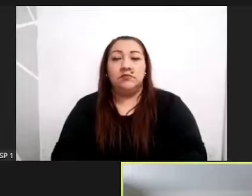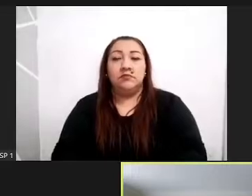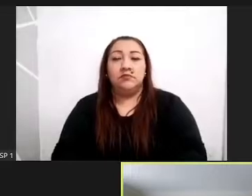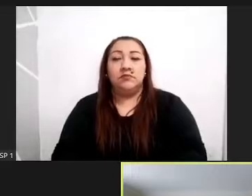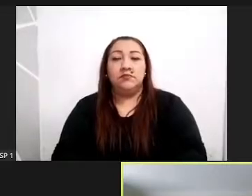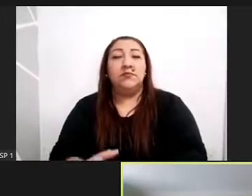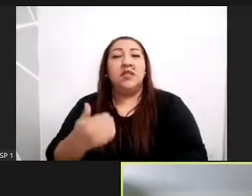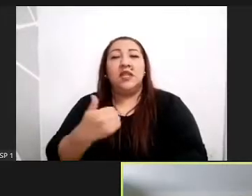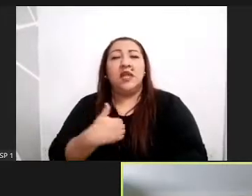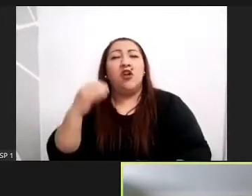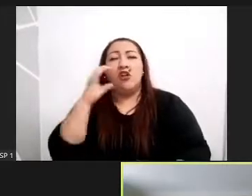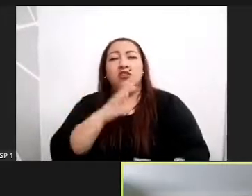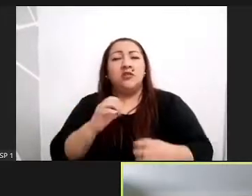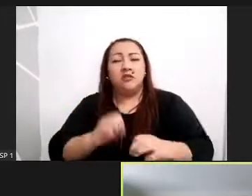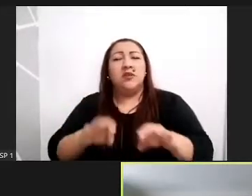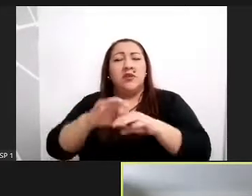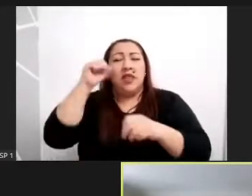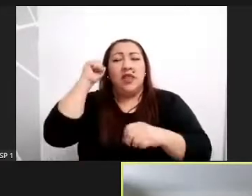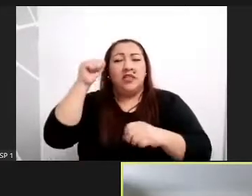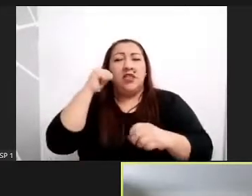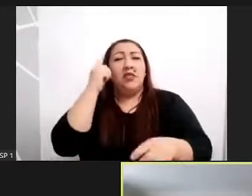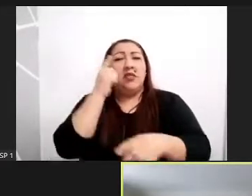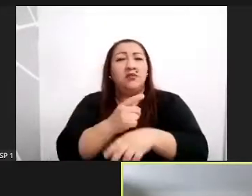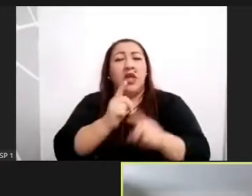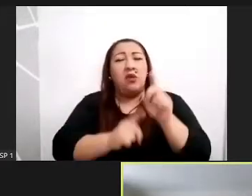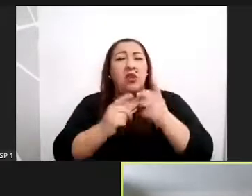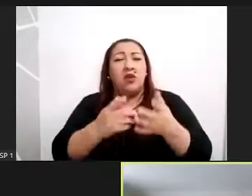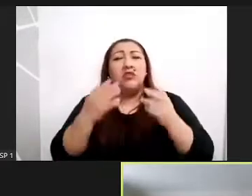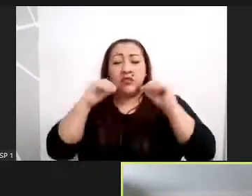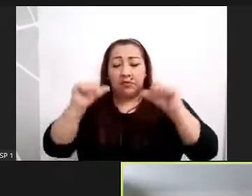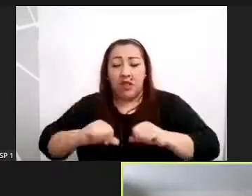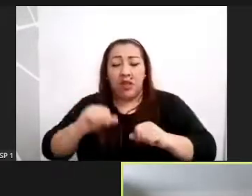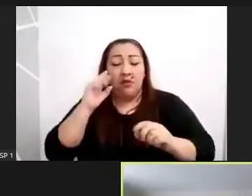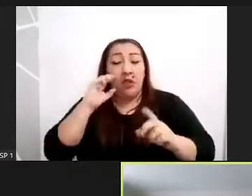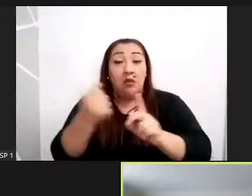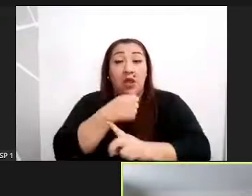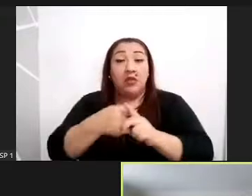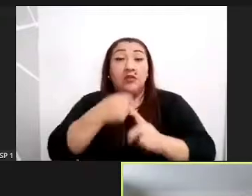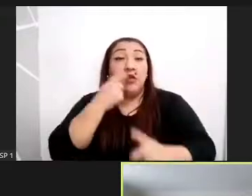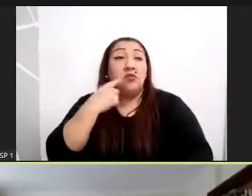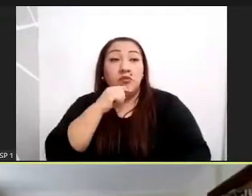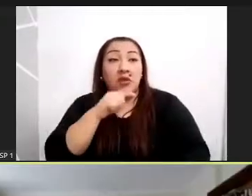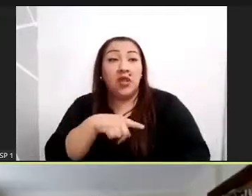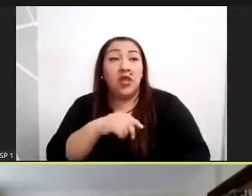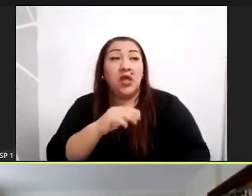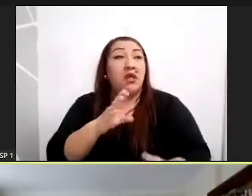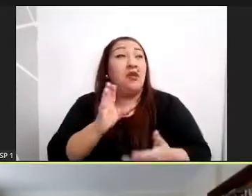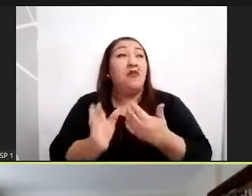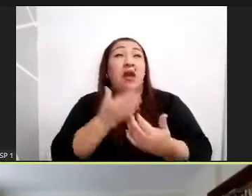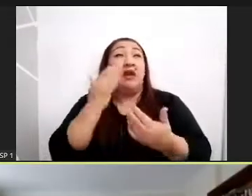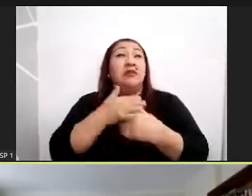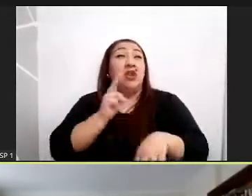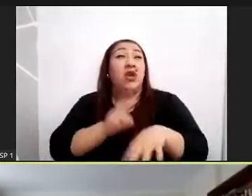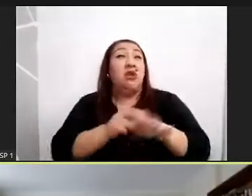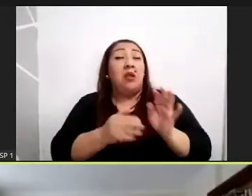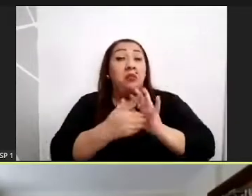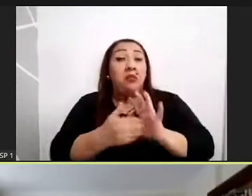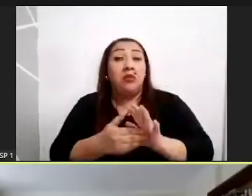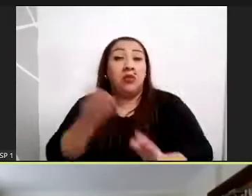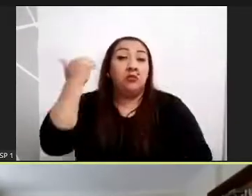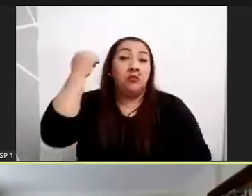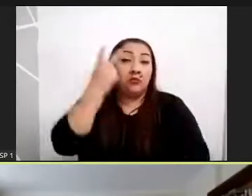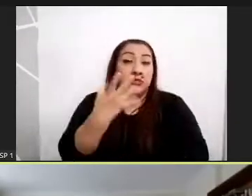y poder denunciar las cosas que están mal. La violencia de género hoy no es tan invisible o normalizada como hace